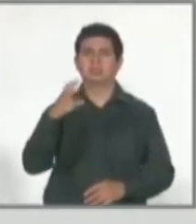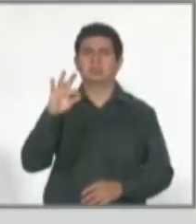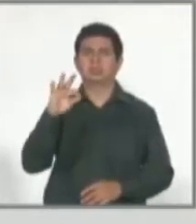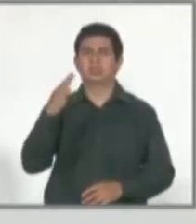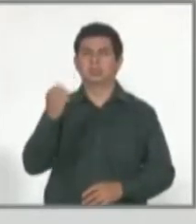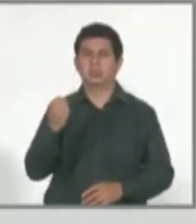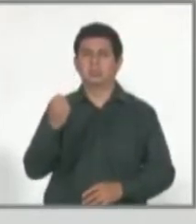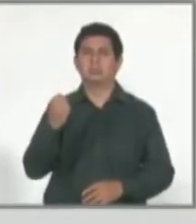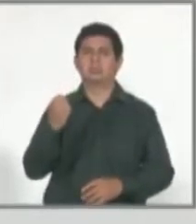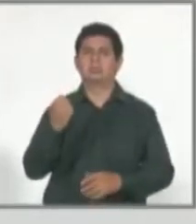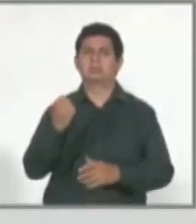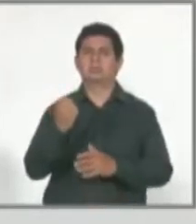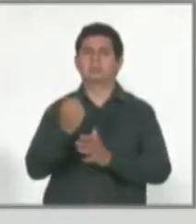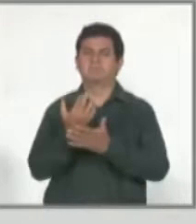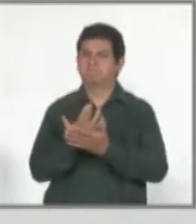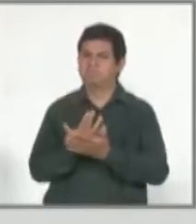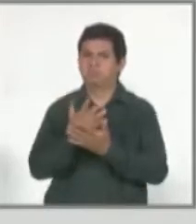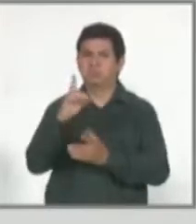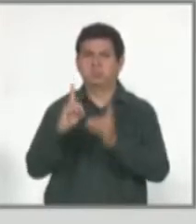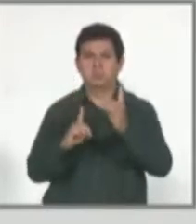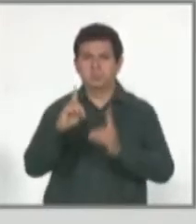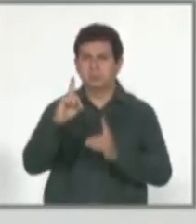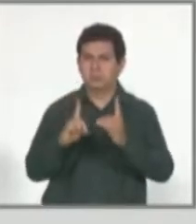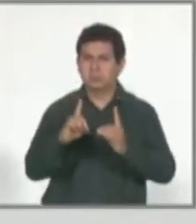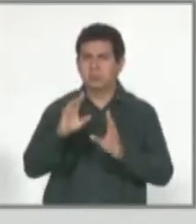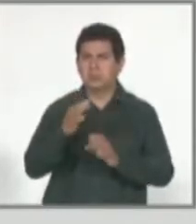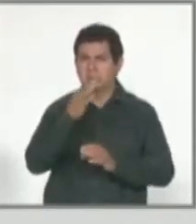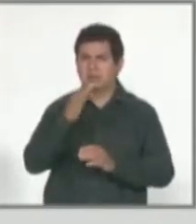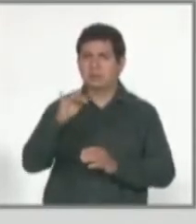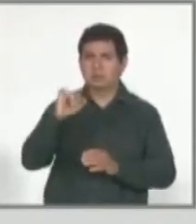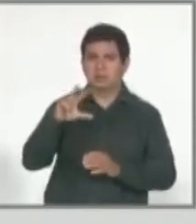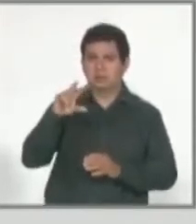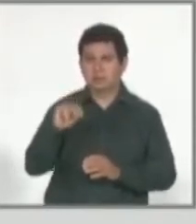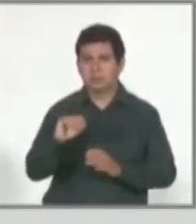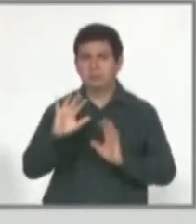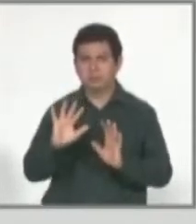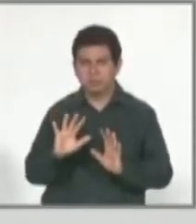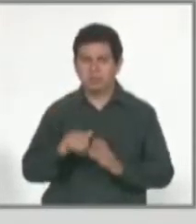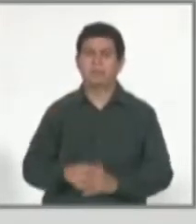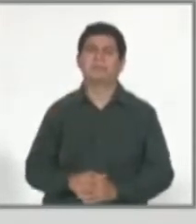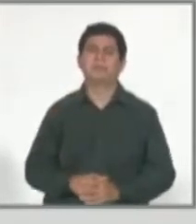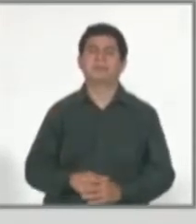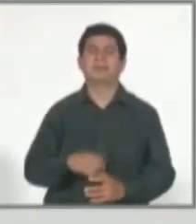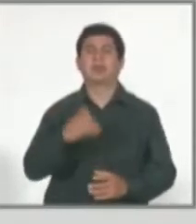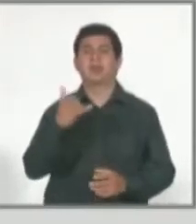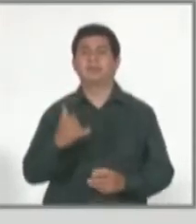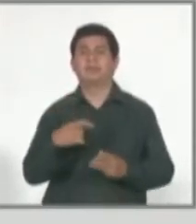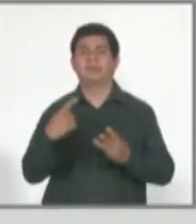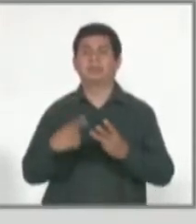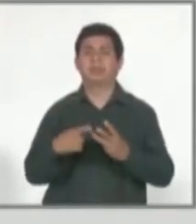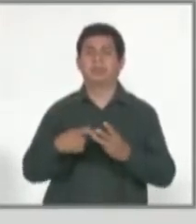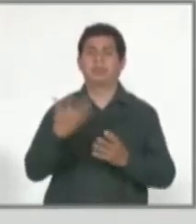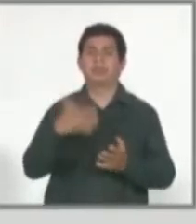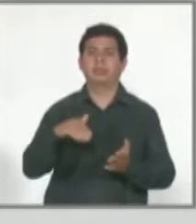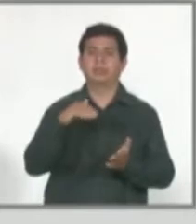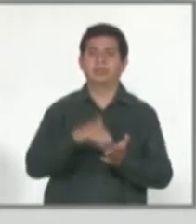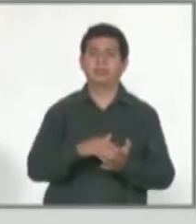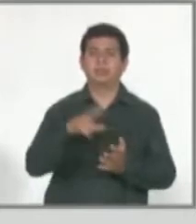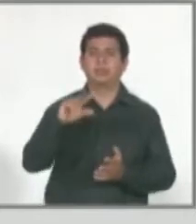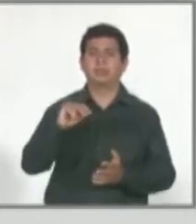aún casos sospechosos pendientes por el reporte de laboratorio y 10 mil